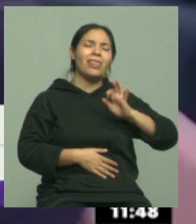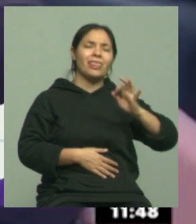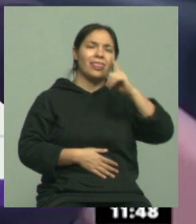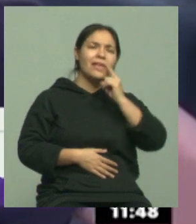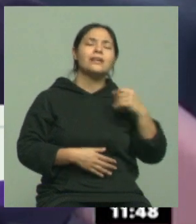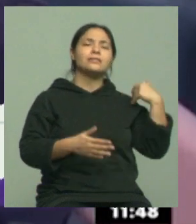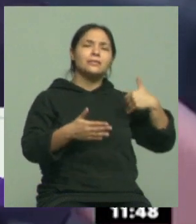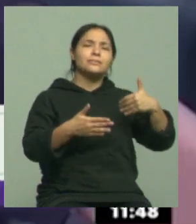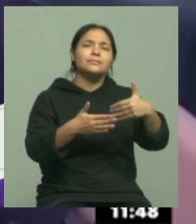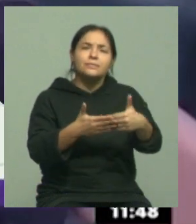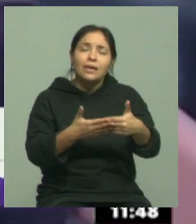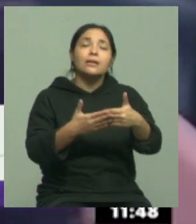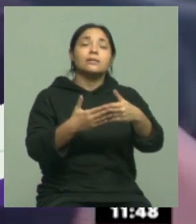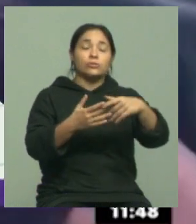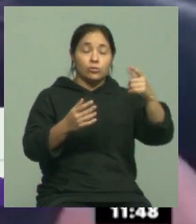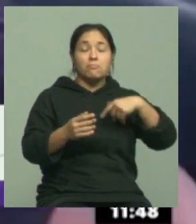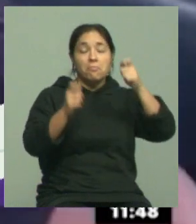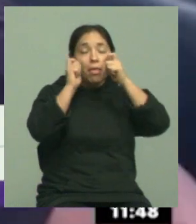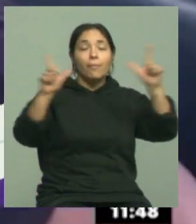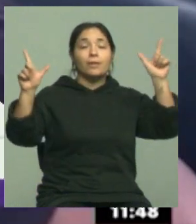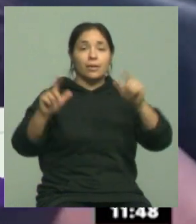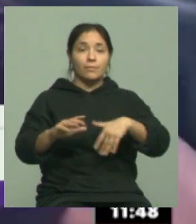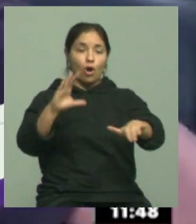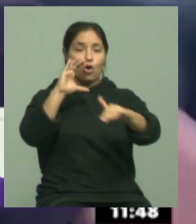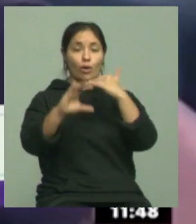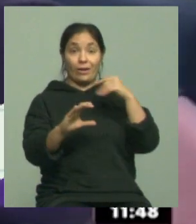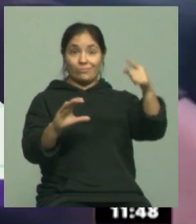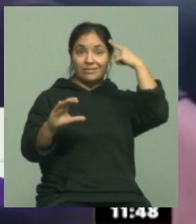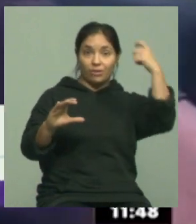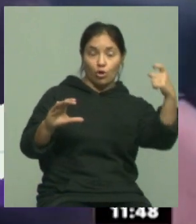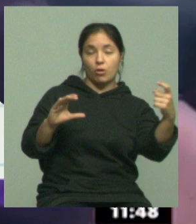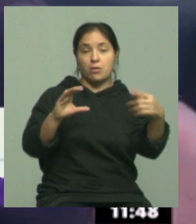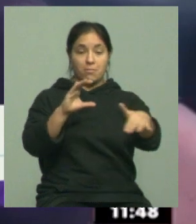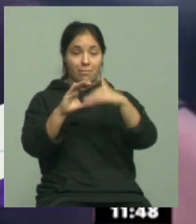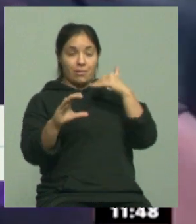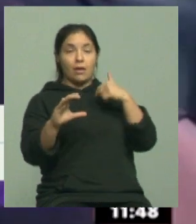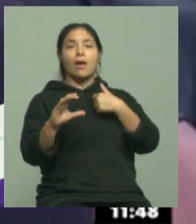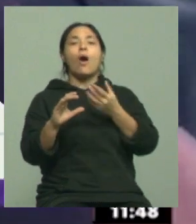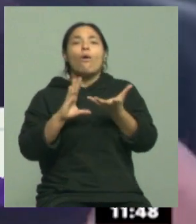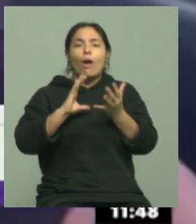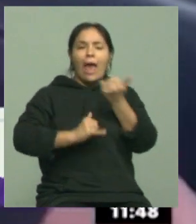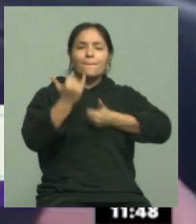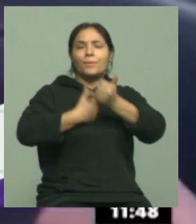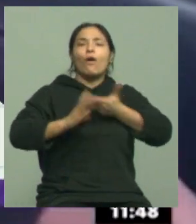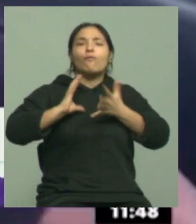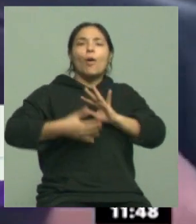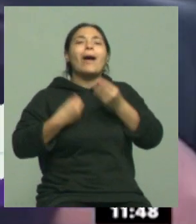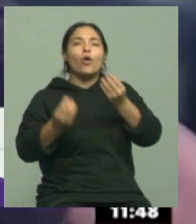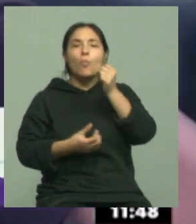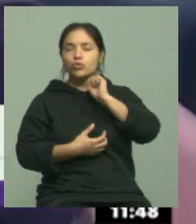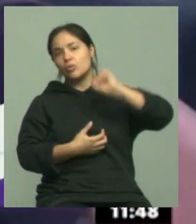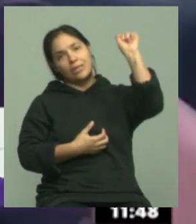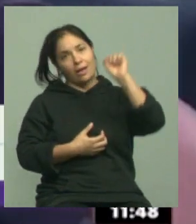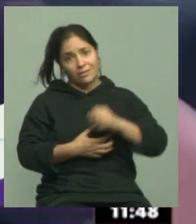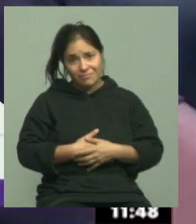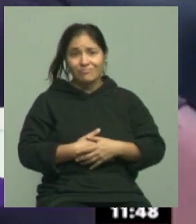lo primero que leía era un correo de este psicólogo explicándome la técnica que yo tenía que utilizar para suicidarme. Durante más de 100